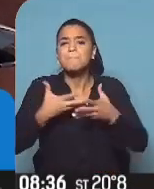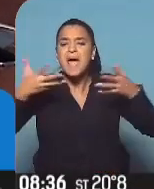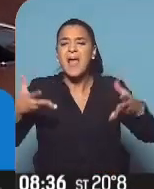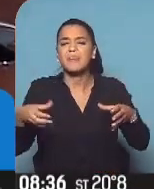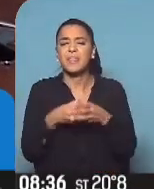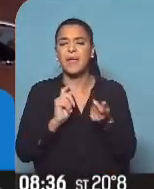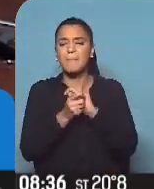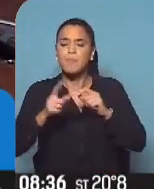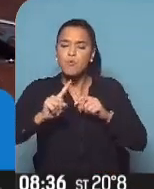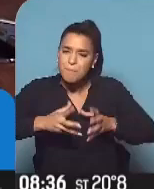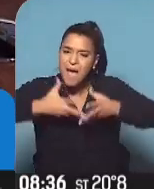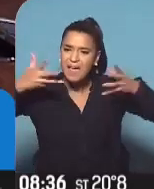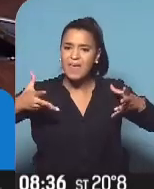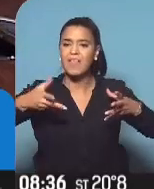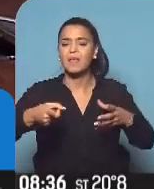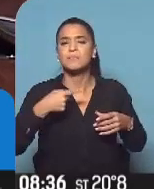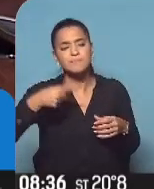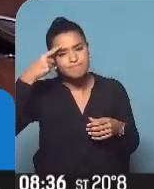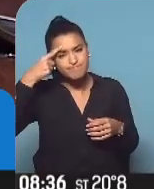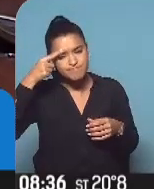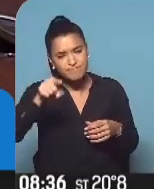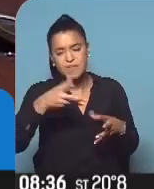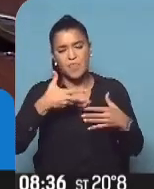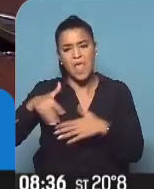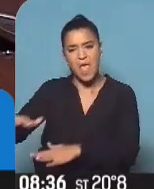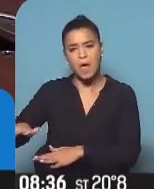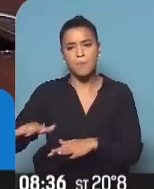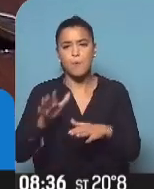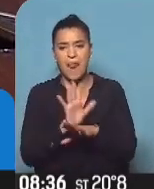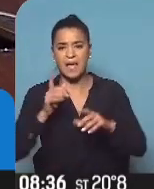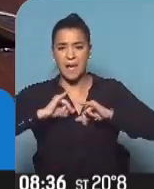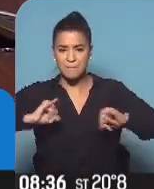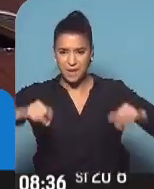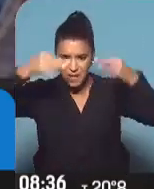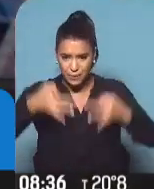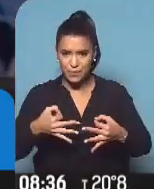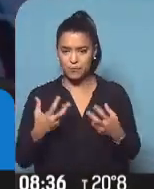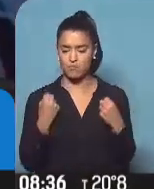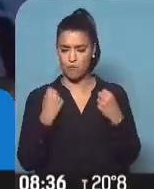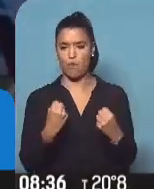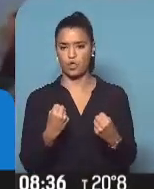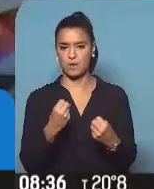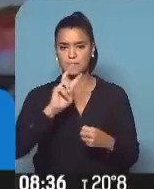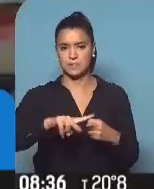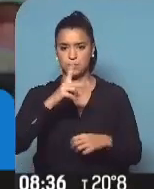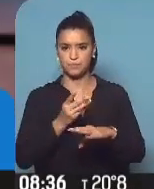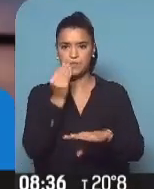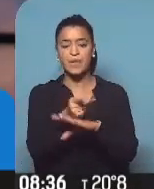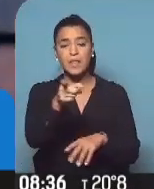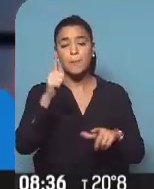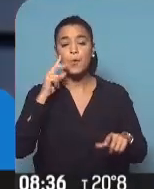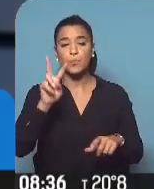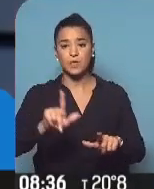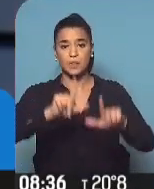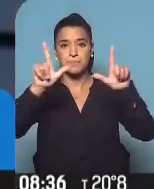Entonces yo creo que también ahí hay una conciencia de decir, bueno, tejamos esto para llegar bien en la campaña y tener fortaleza para el segundo mandato. Ahí estamos viendo imágenes